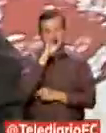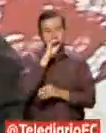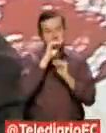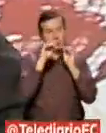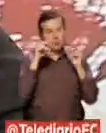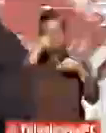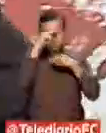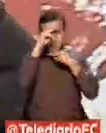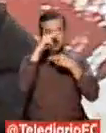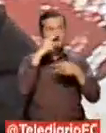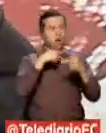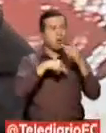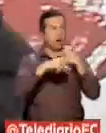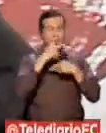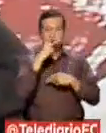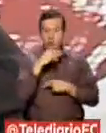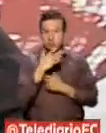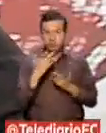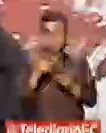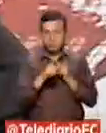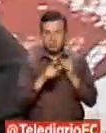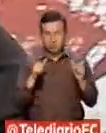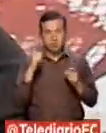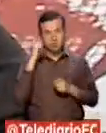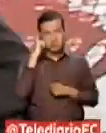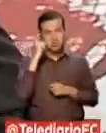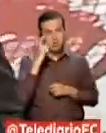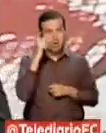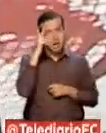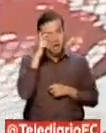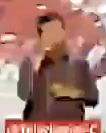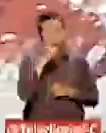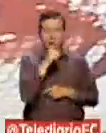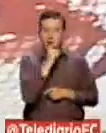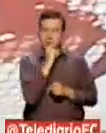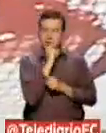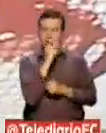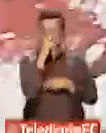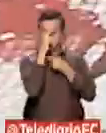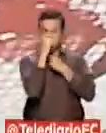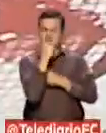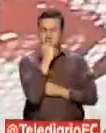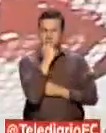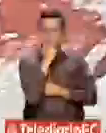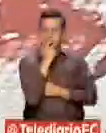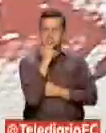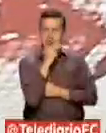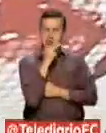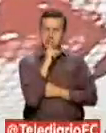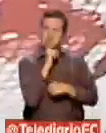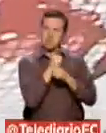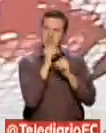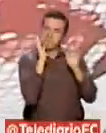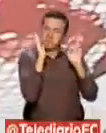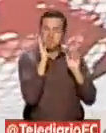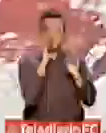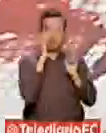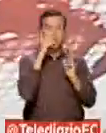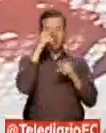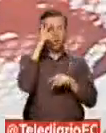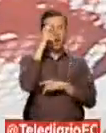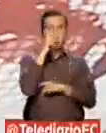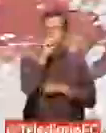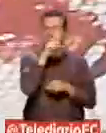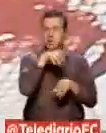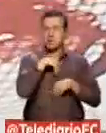habrá noticias falsas mientras haya gente que se las crea. Por eso es que hay gente que vive a través de negocio